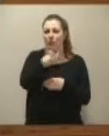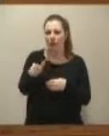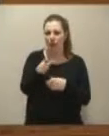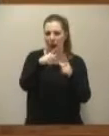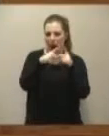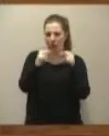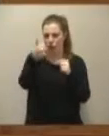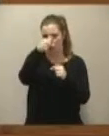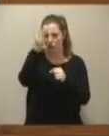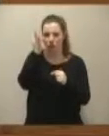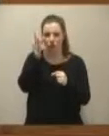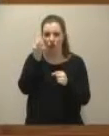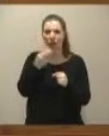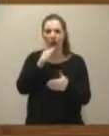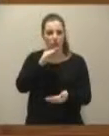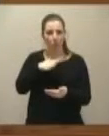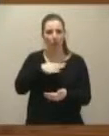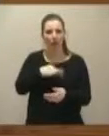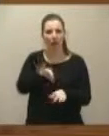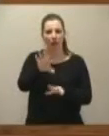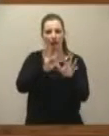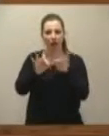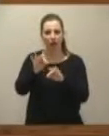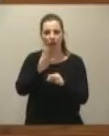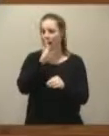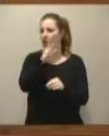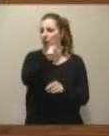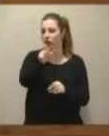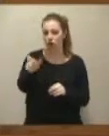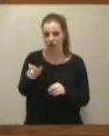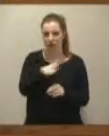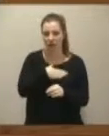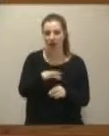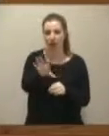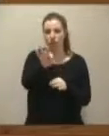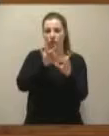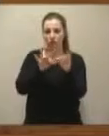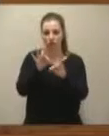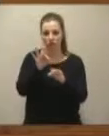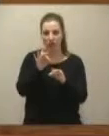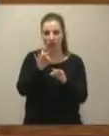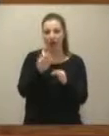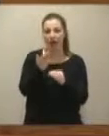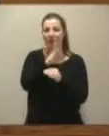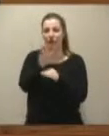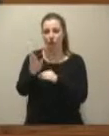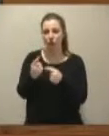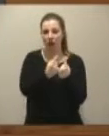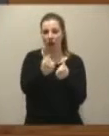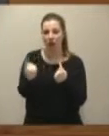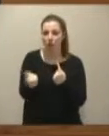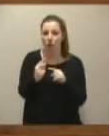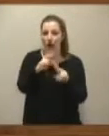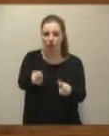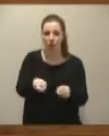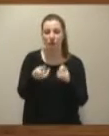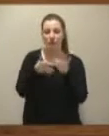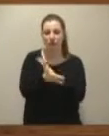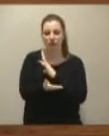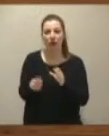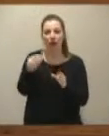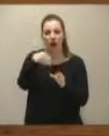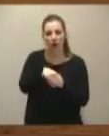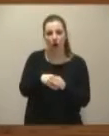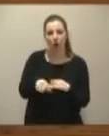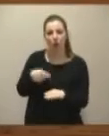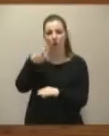elegir directamente a las personas de su elección en cada candidatura. Una reforma que introducía la obligación de